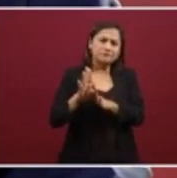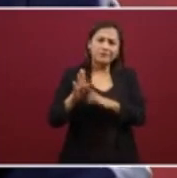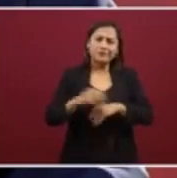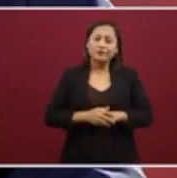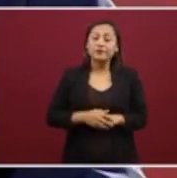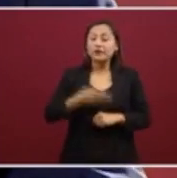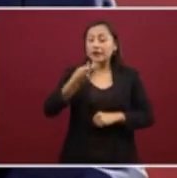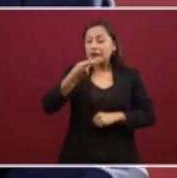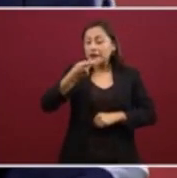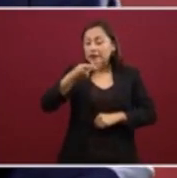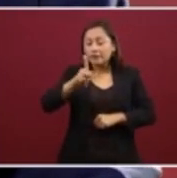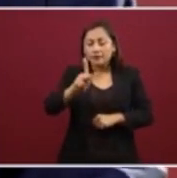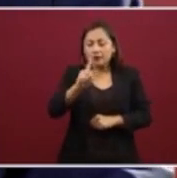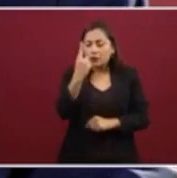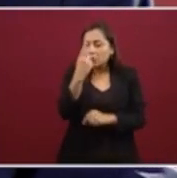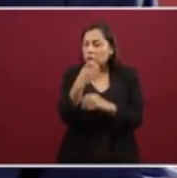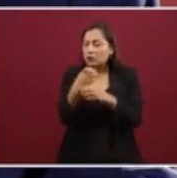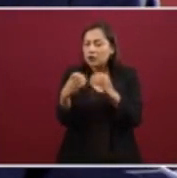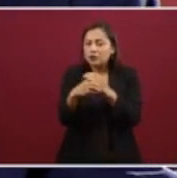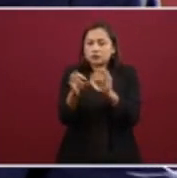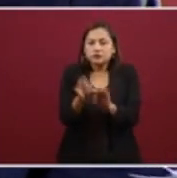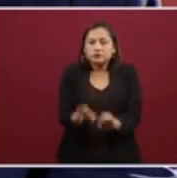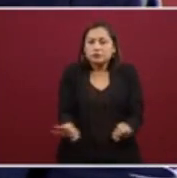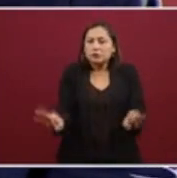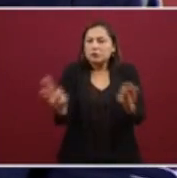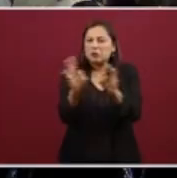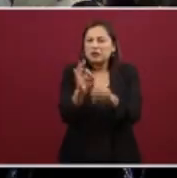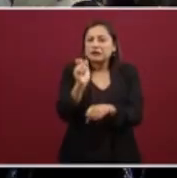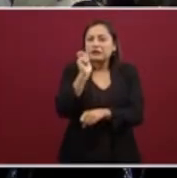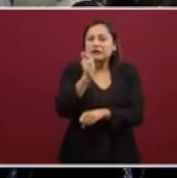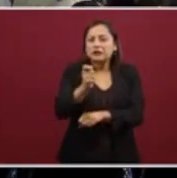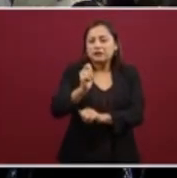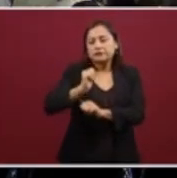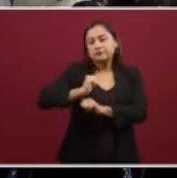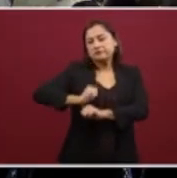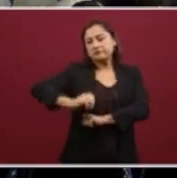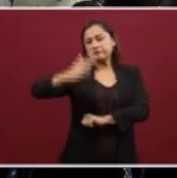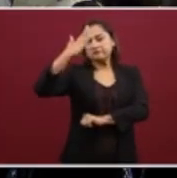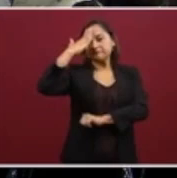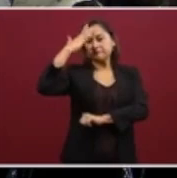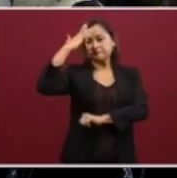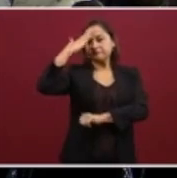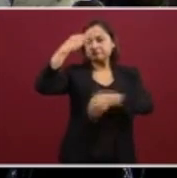haya autoridad moral en el gobierno,